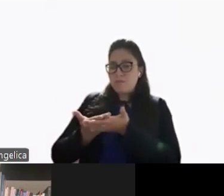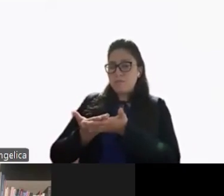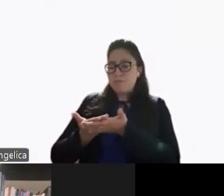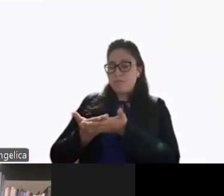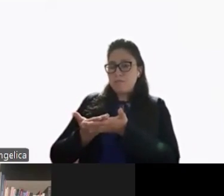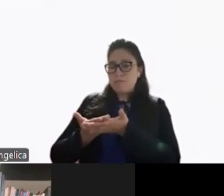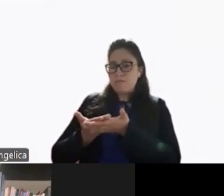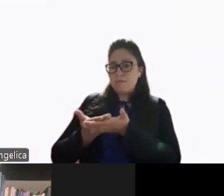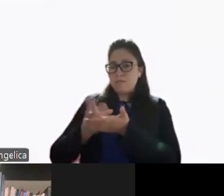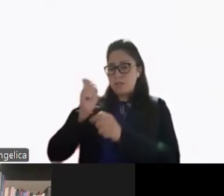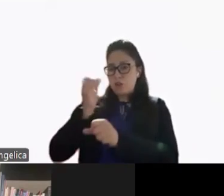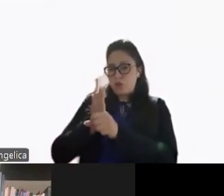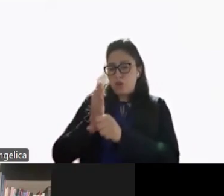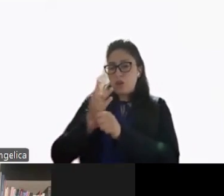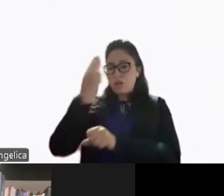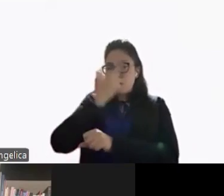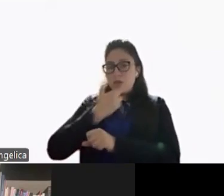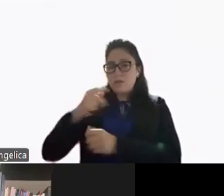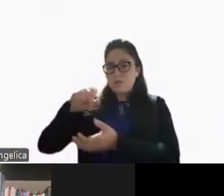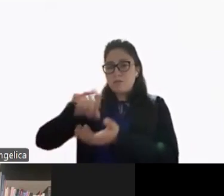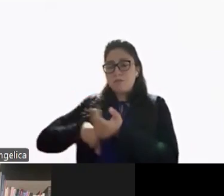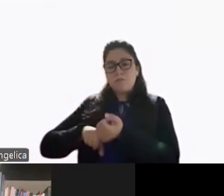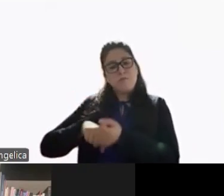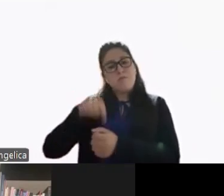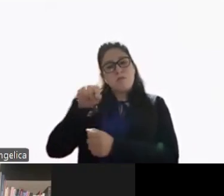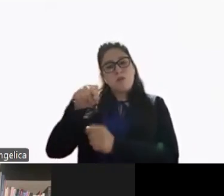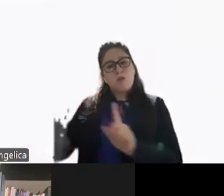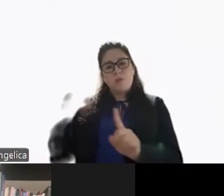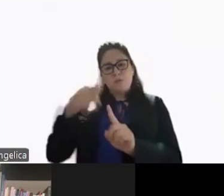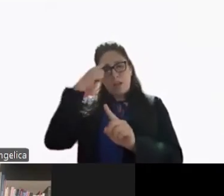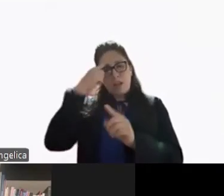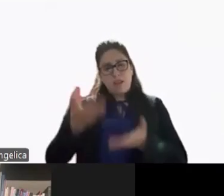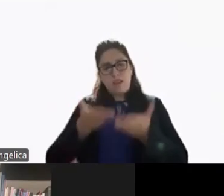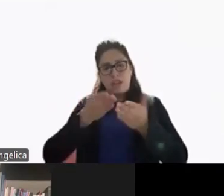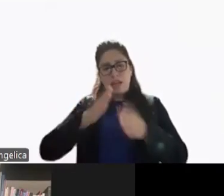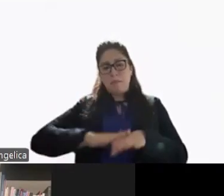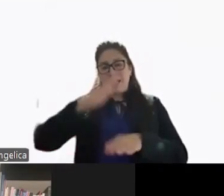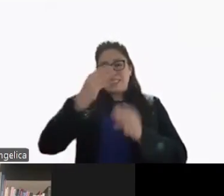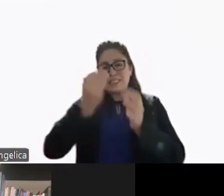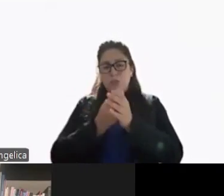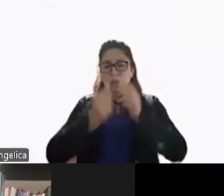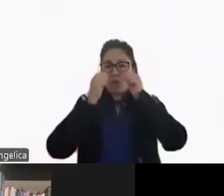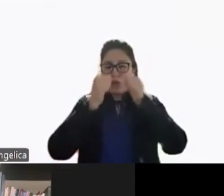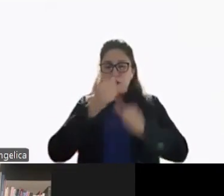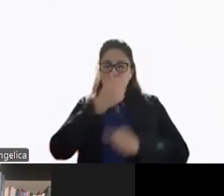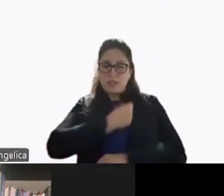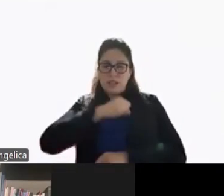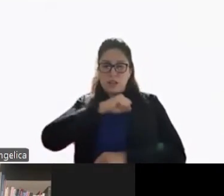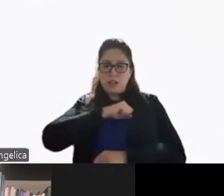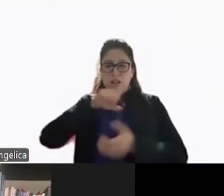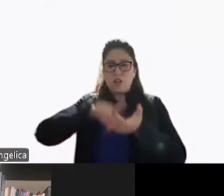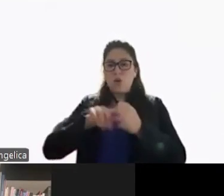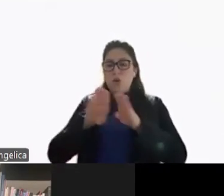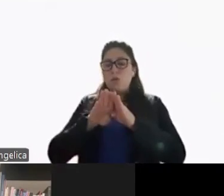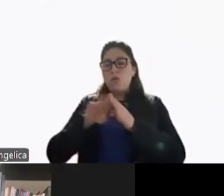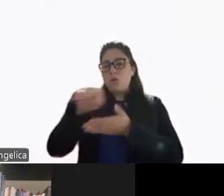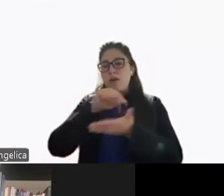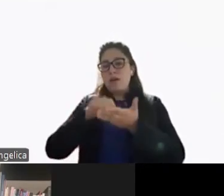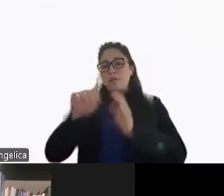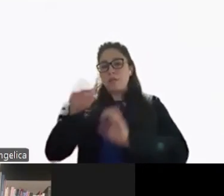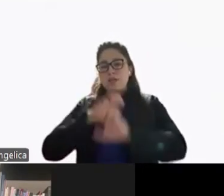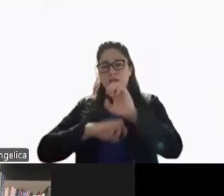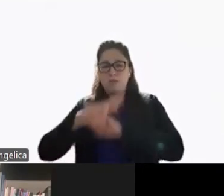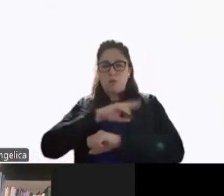se dictamina precisa tener como objetivo la satisfacción de servicios de salud a través de una oferta privada. Al respecto, y toda vez